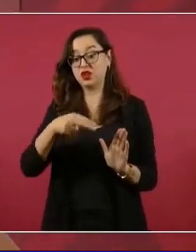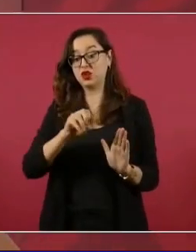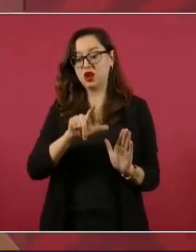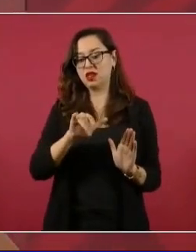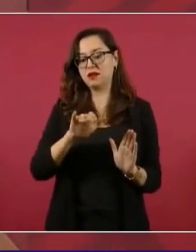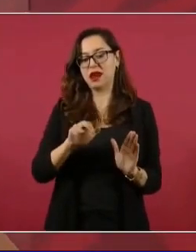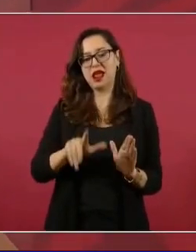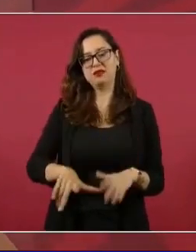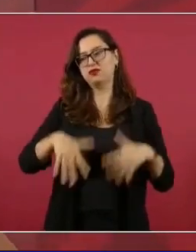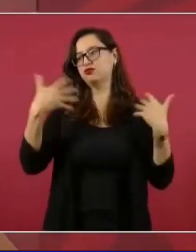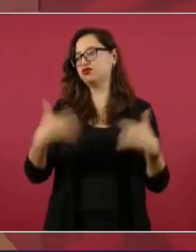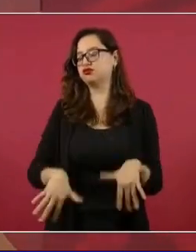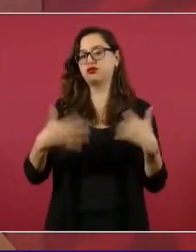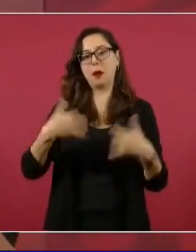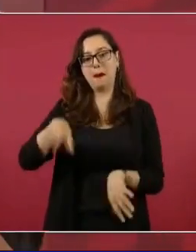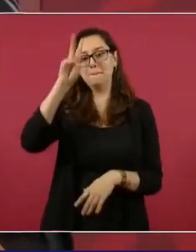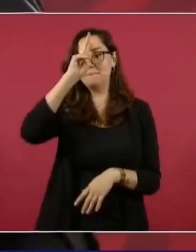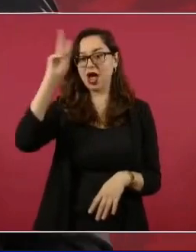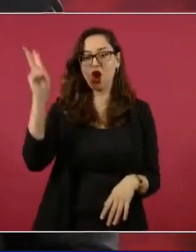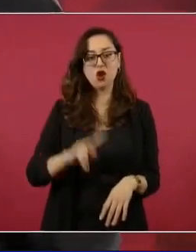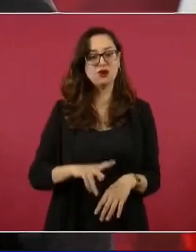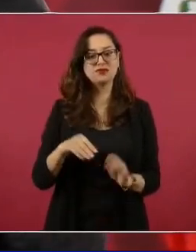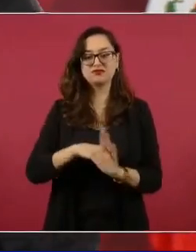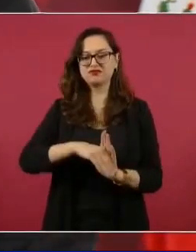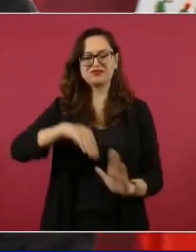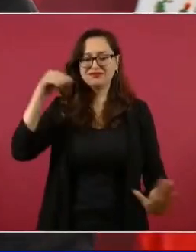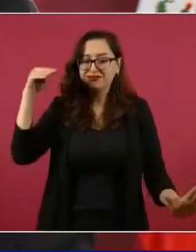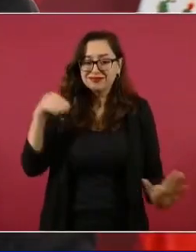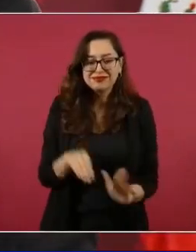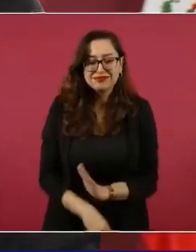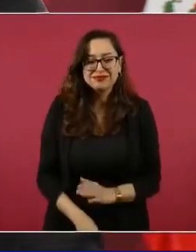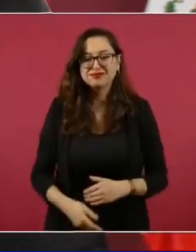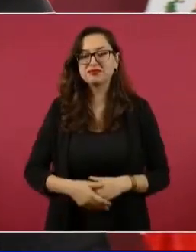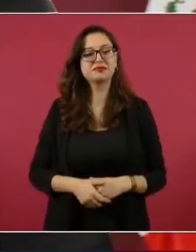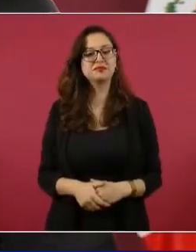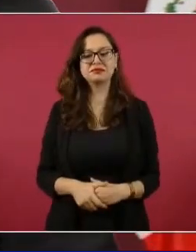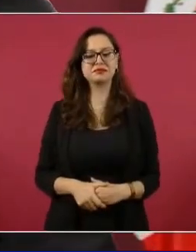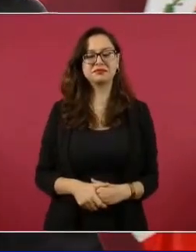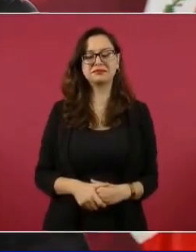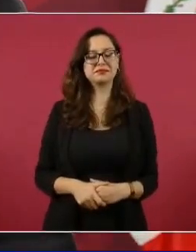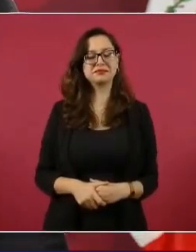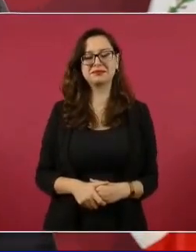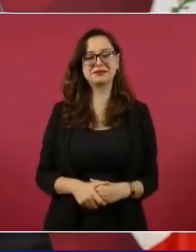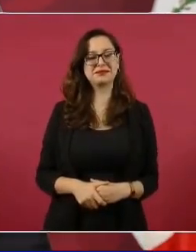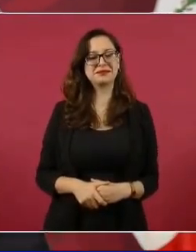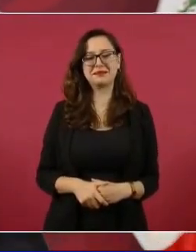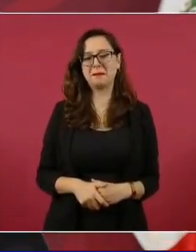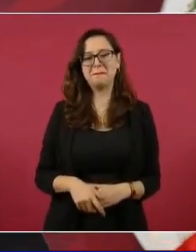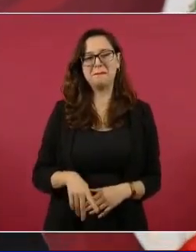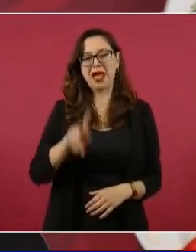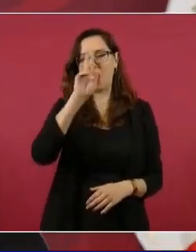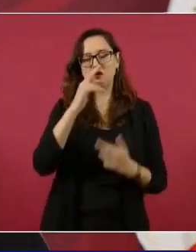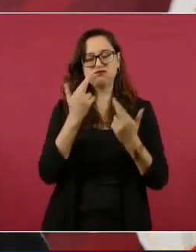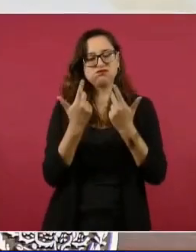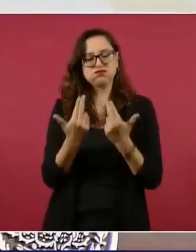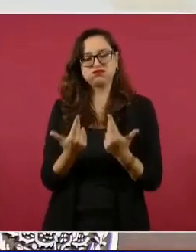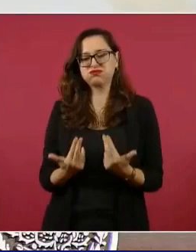país. No es crisis, fue la